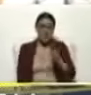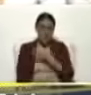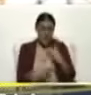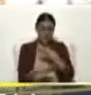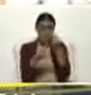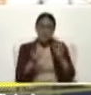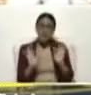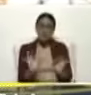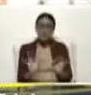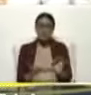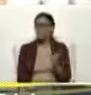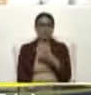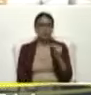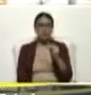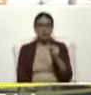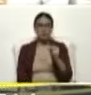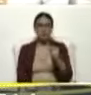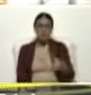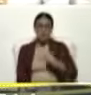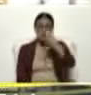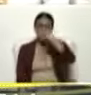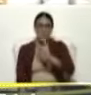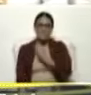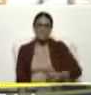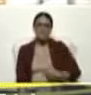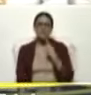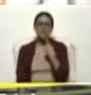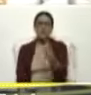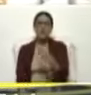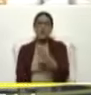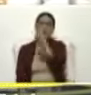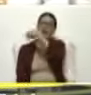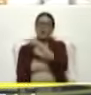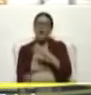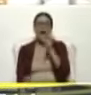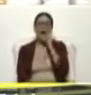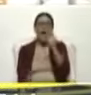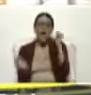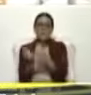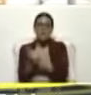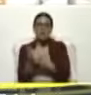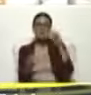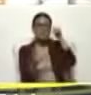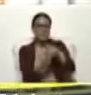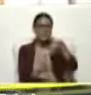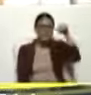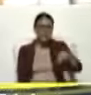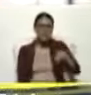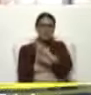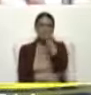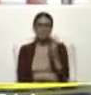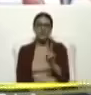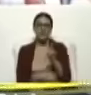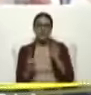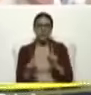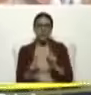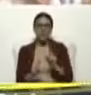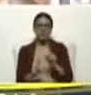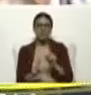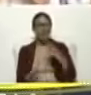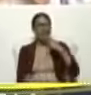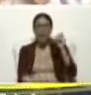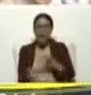Lo digo con mi bastón de mando, jamás Venezuela será base militar de ningún imperio en esta